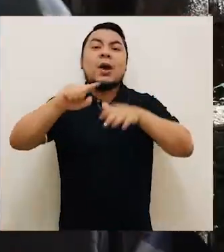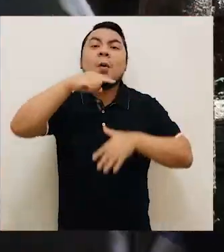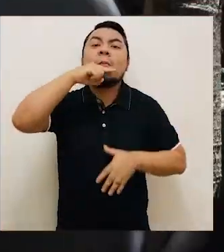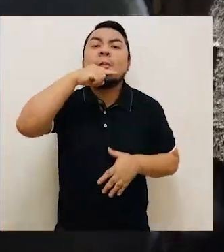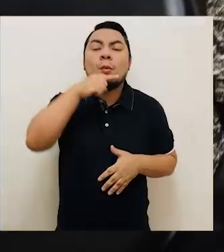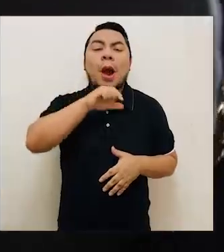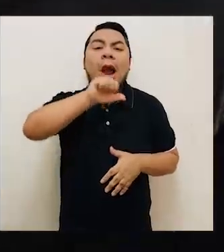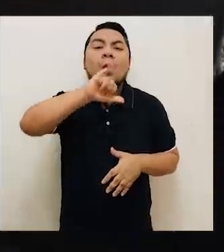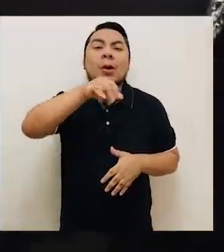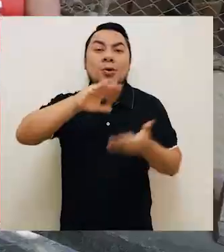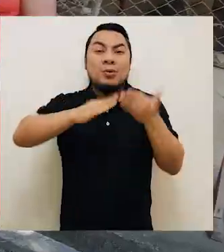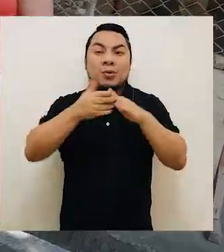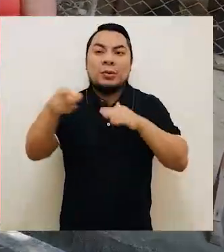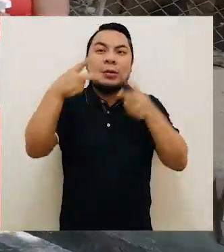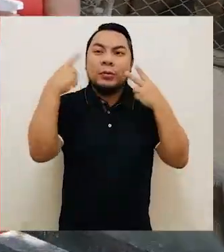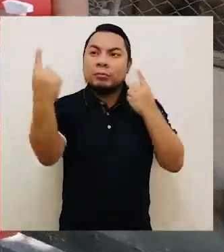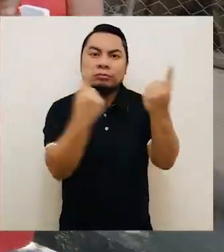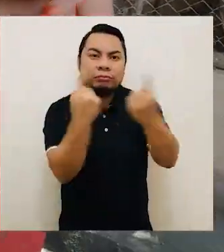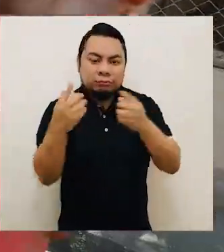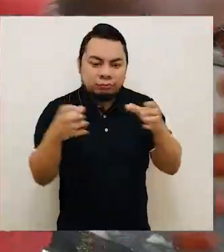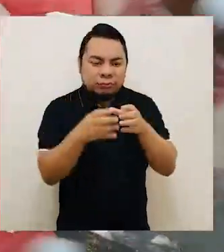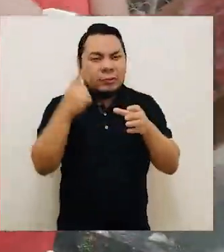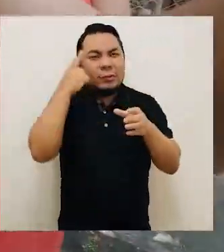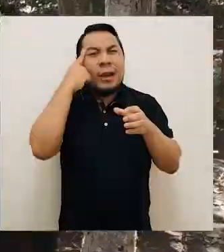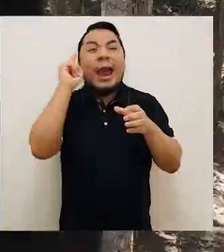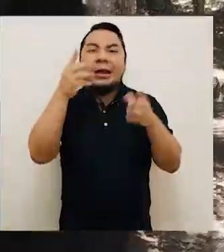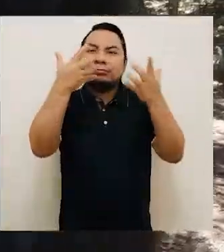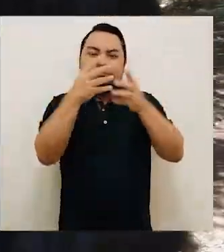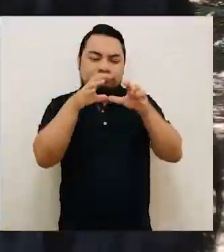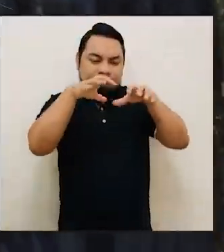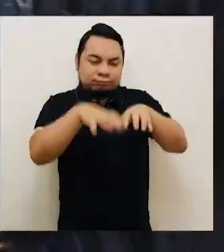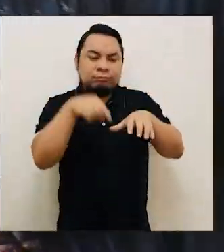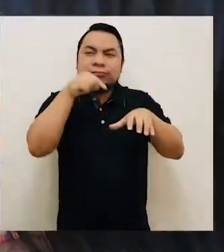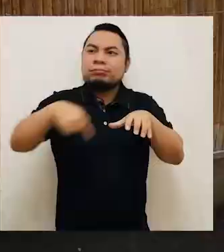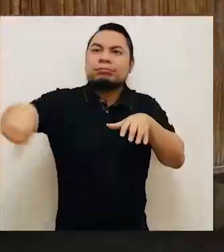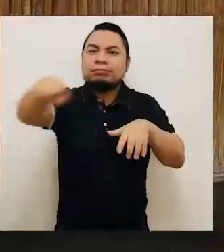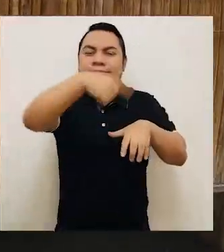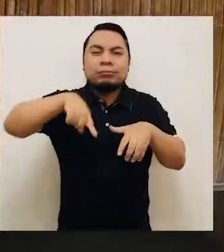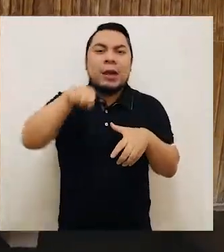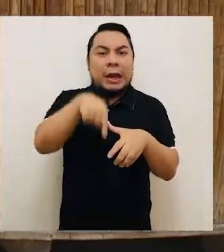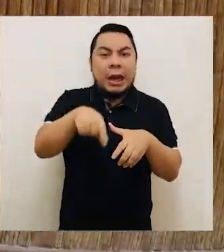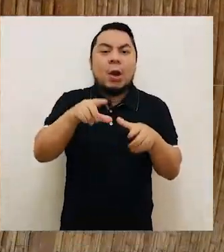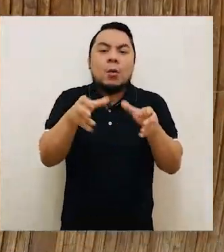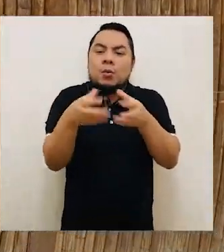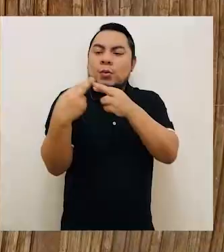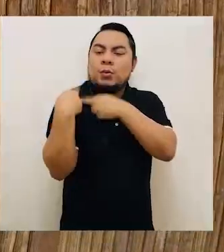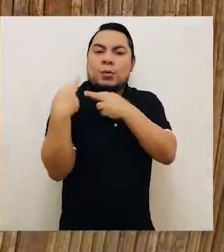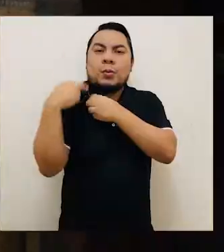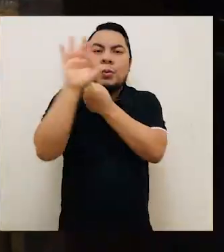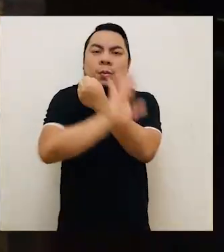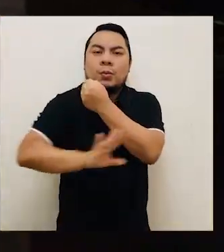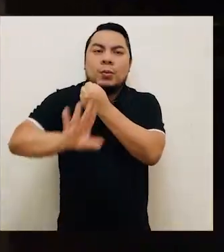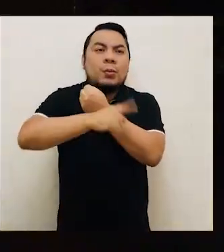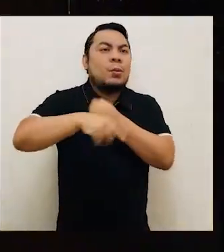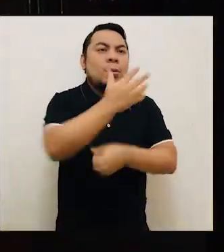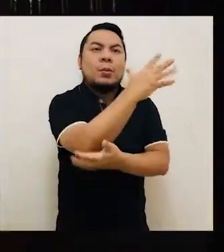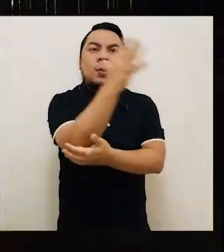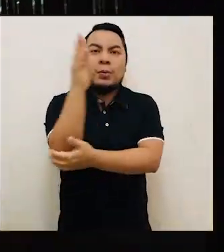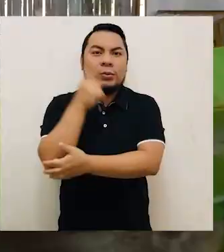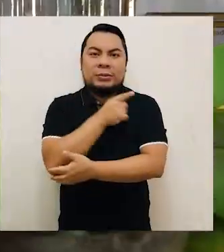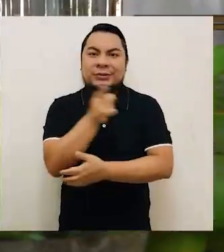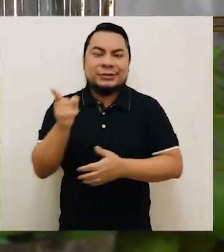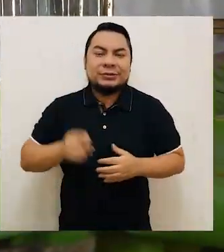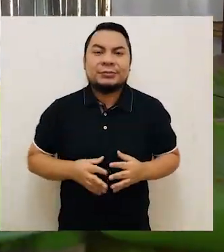las mujeres Aguajún que decidieron organizarse y crear una colectividad para convertirse en las protectoras y conservadoras del bosque que las